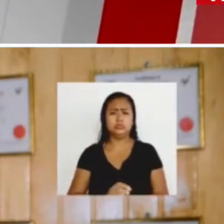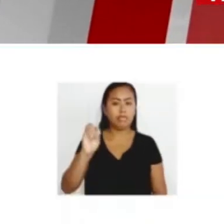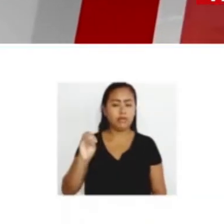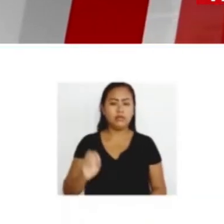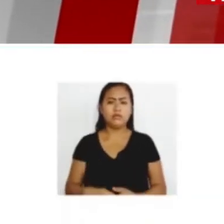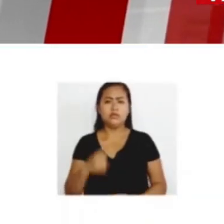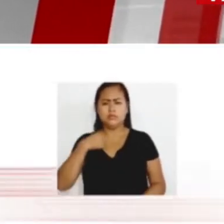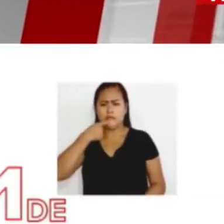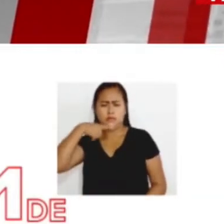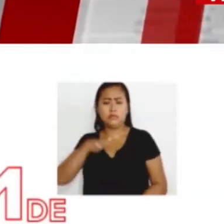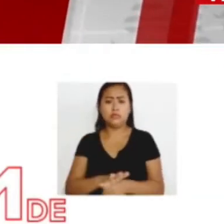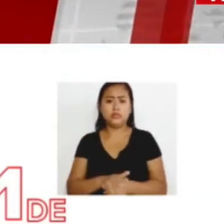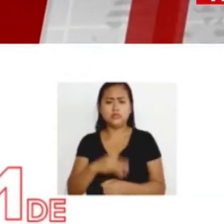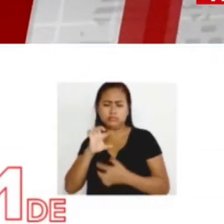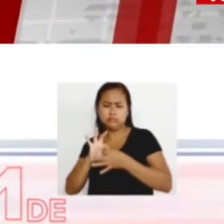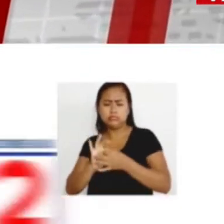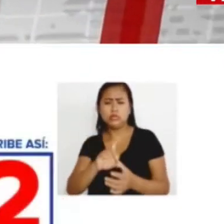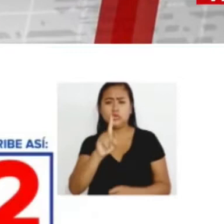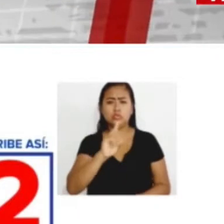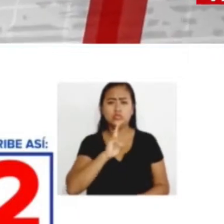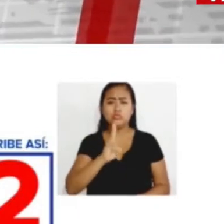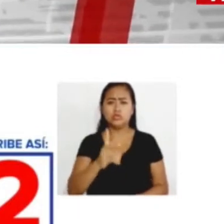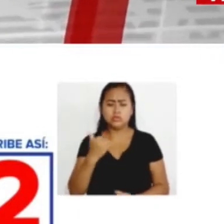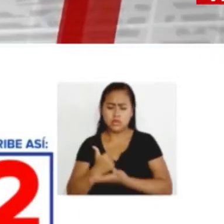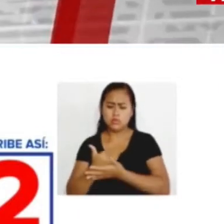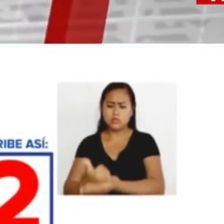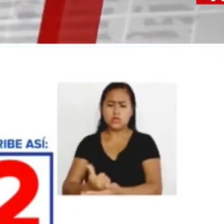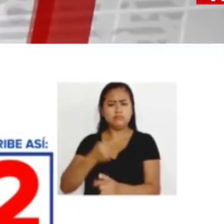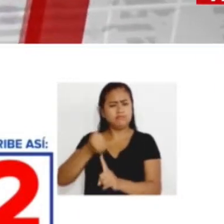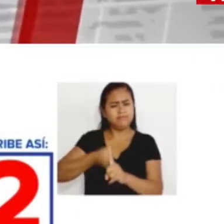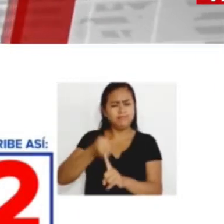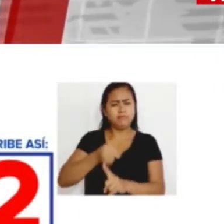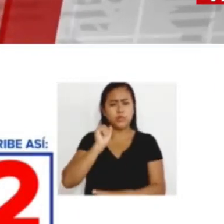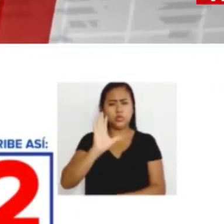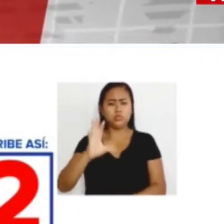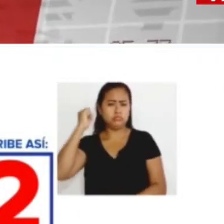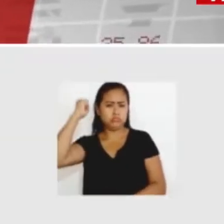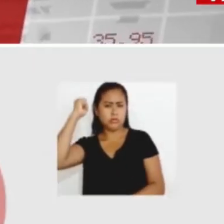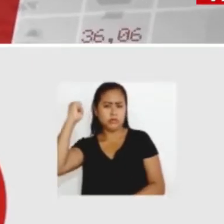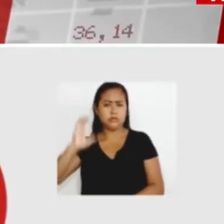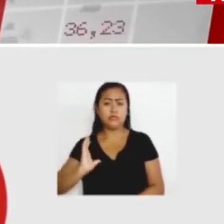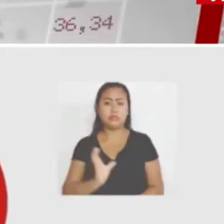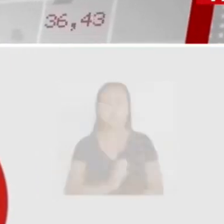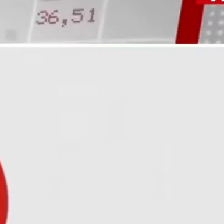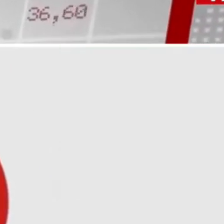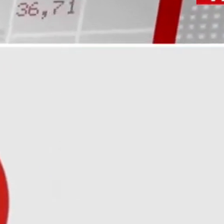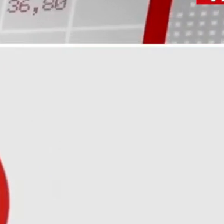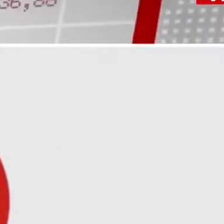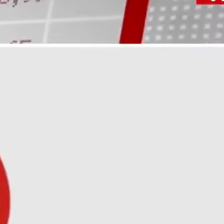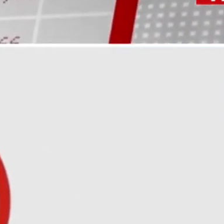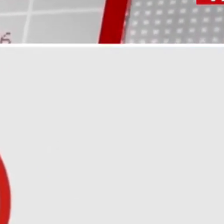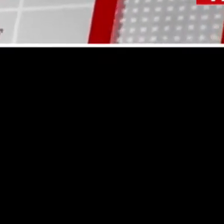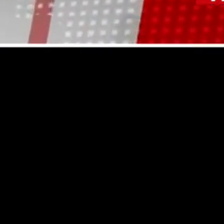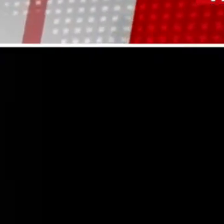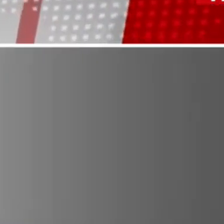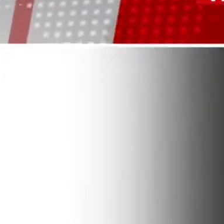por el Progreso es un partido bien organizado y yo creo que va a pasar suficientemente la valla y luego a segunda